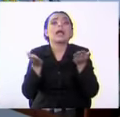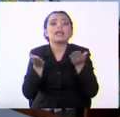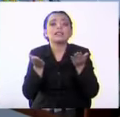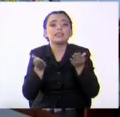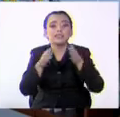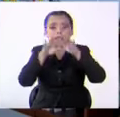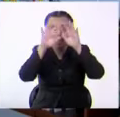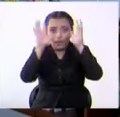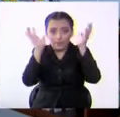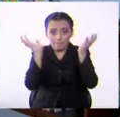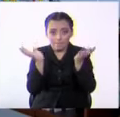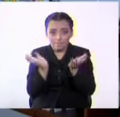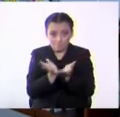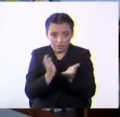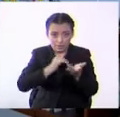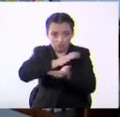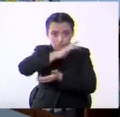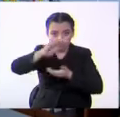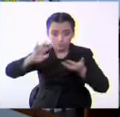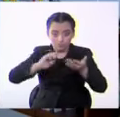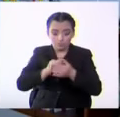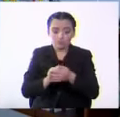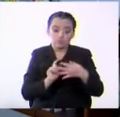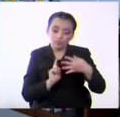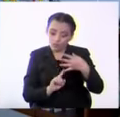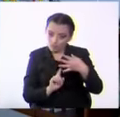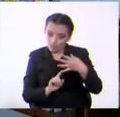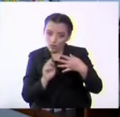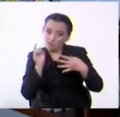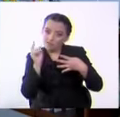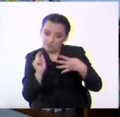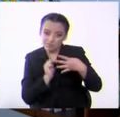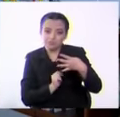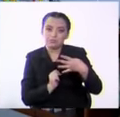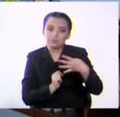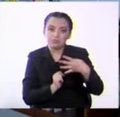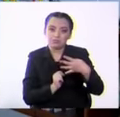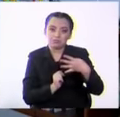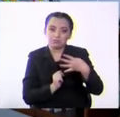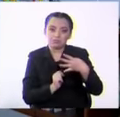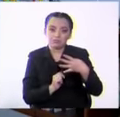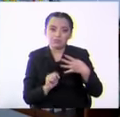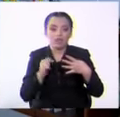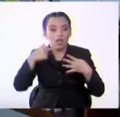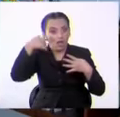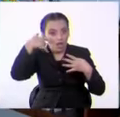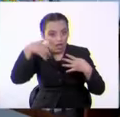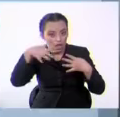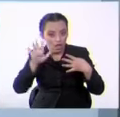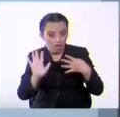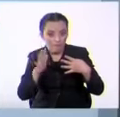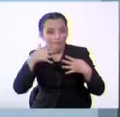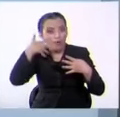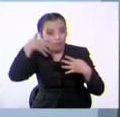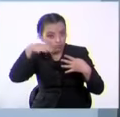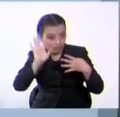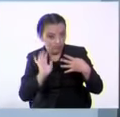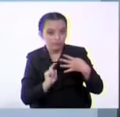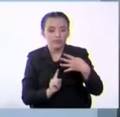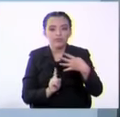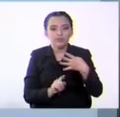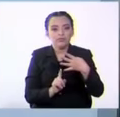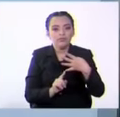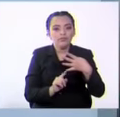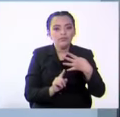vida? Pues se nos ocurren algunas cosas simples, como ejemplos. Todos estos son ejemplos, hay más. Por